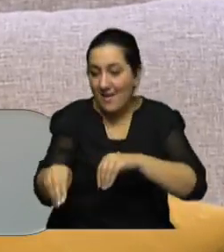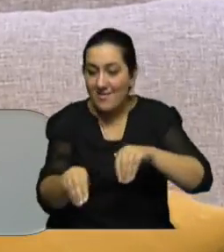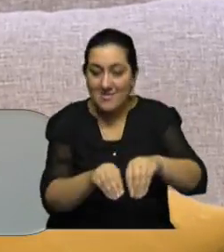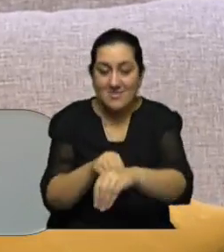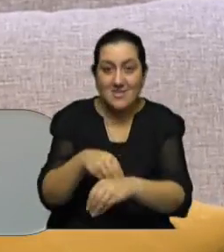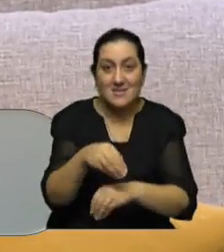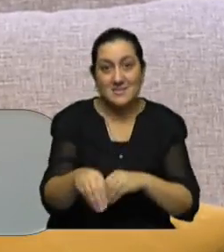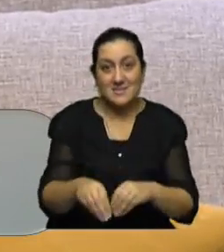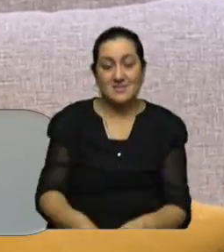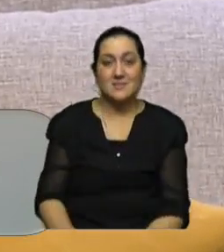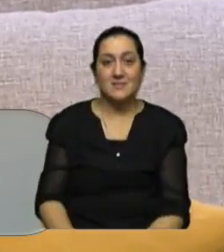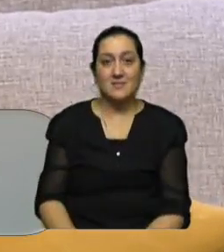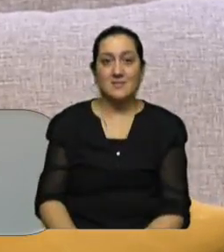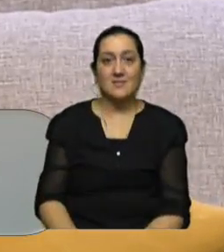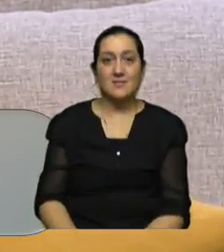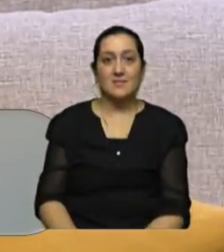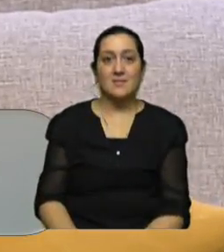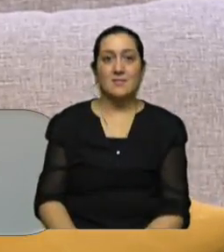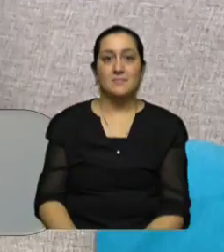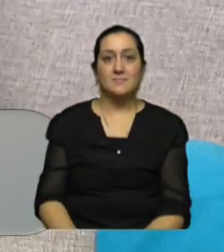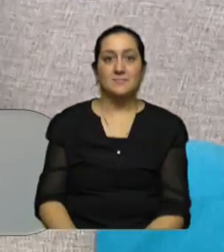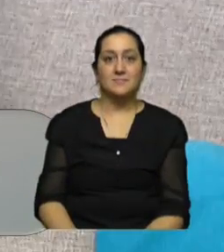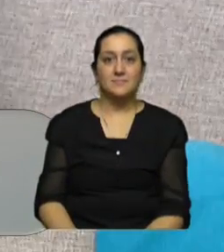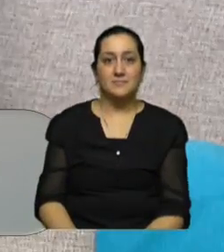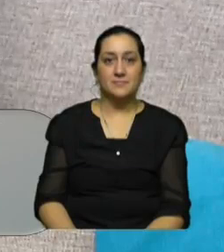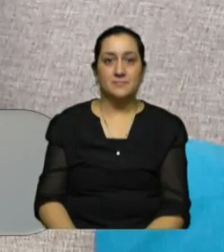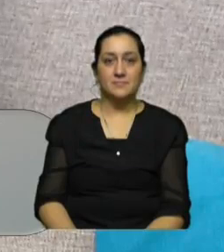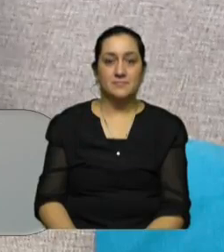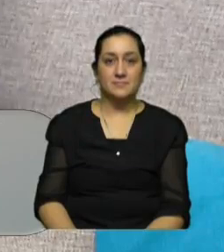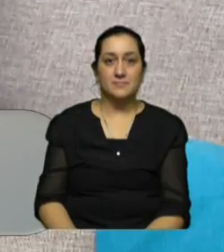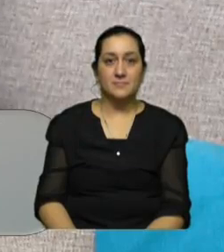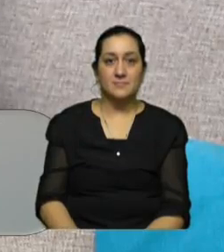en este año, para el año que viene, el potenciar esa competencia?